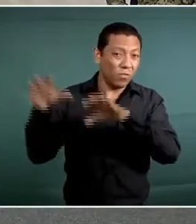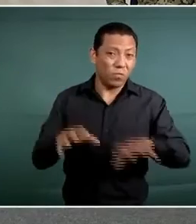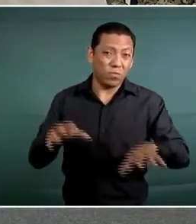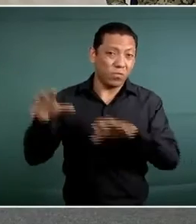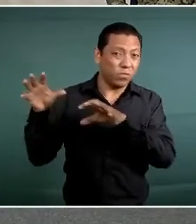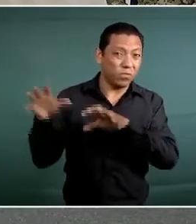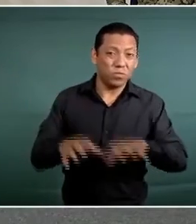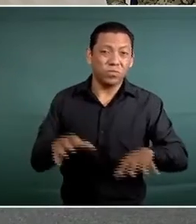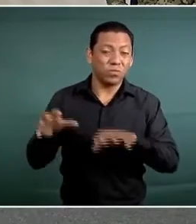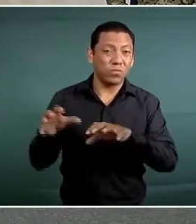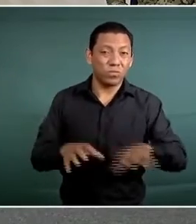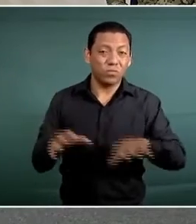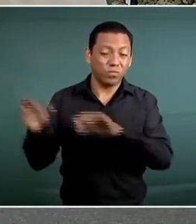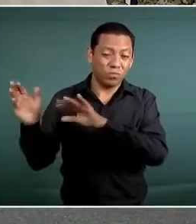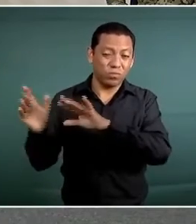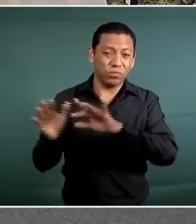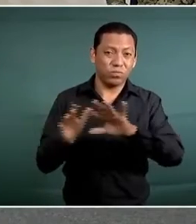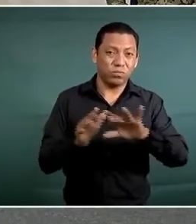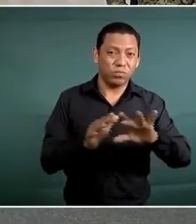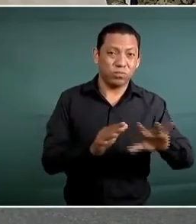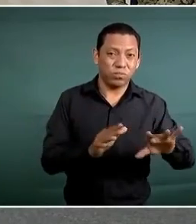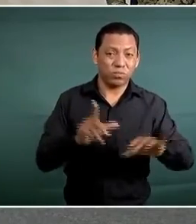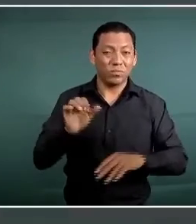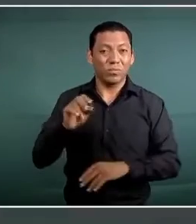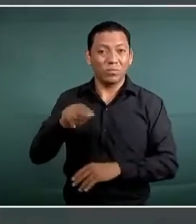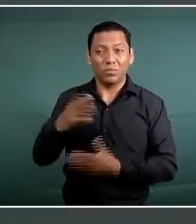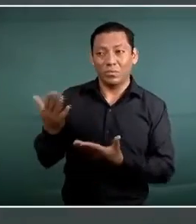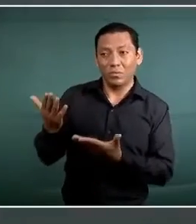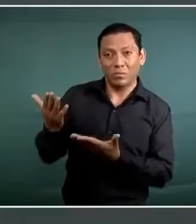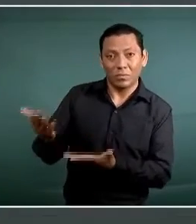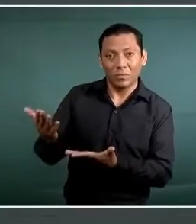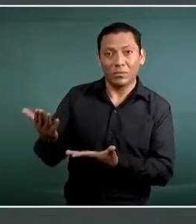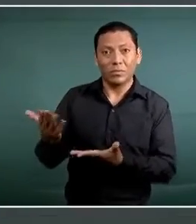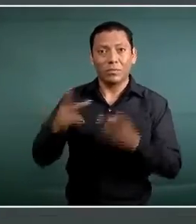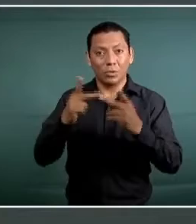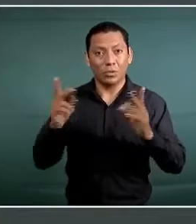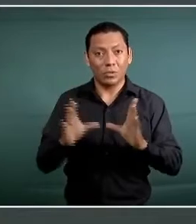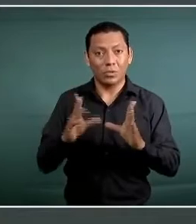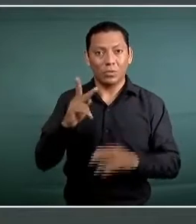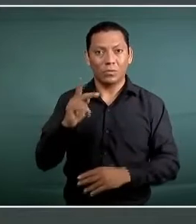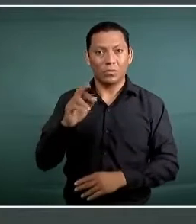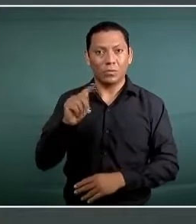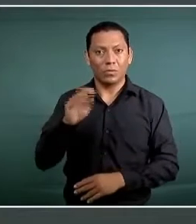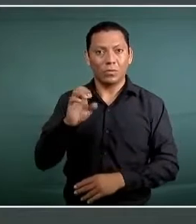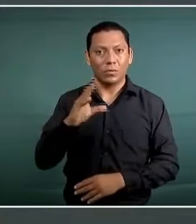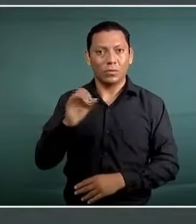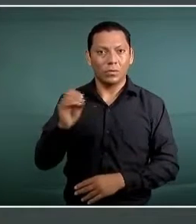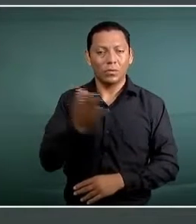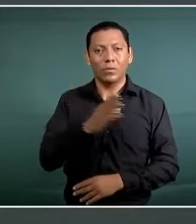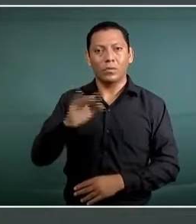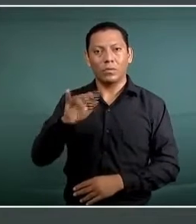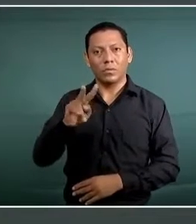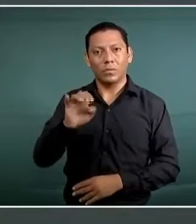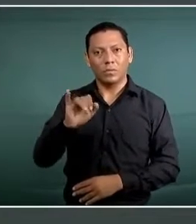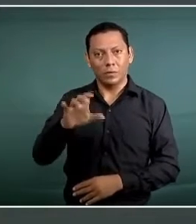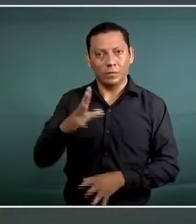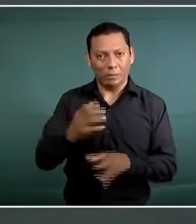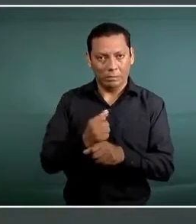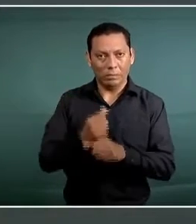David León va a informar de protección civil sobre lo que está